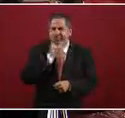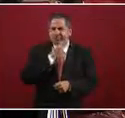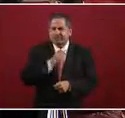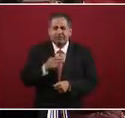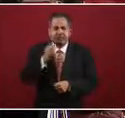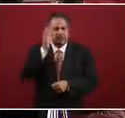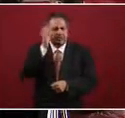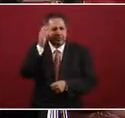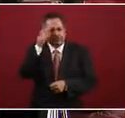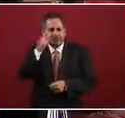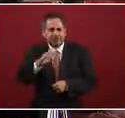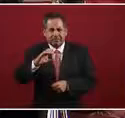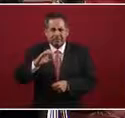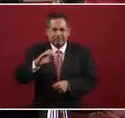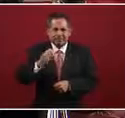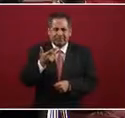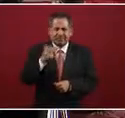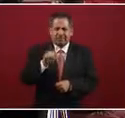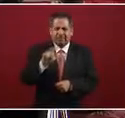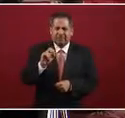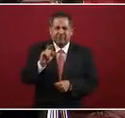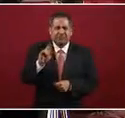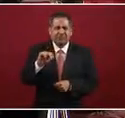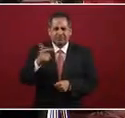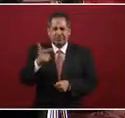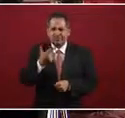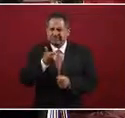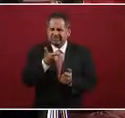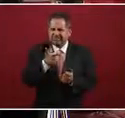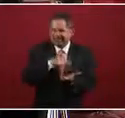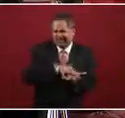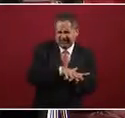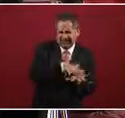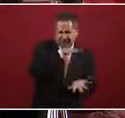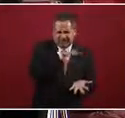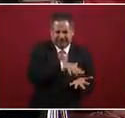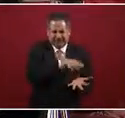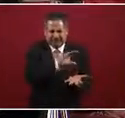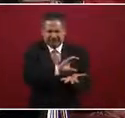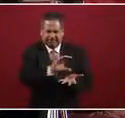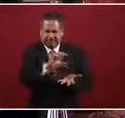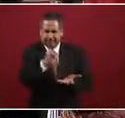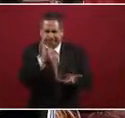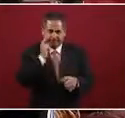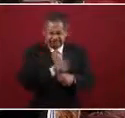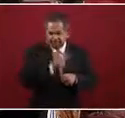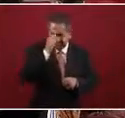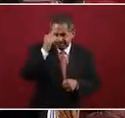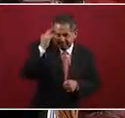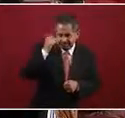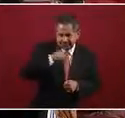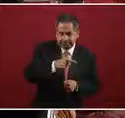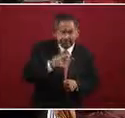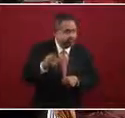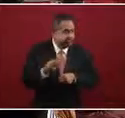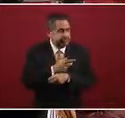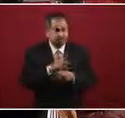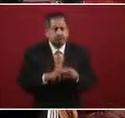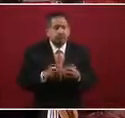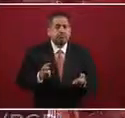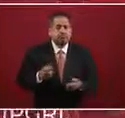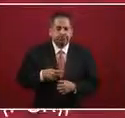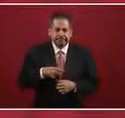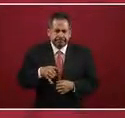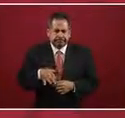Chen Lijigong y dónde se encuentran en lo que atañe al SAE, al Instituto para devolverle al pueblo robado.